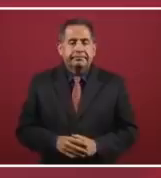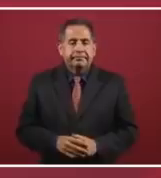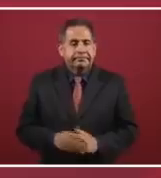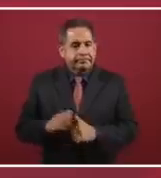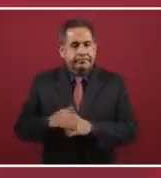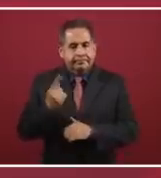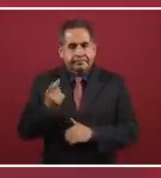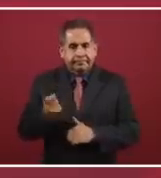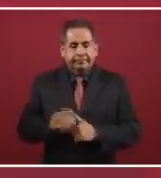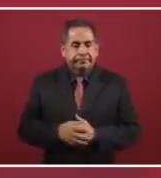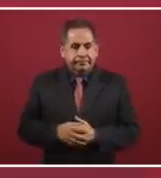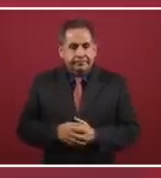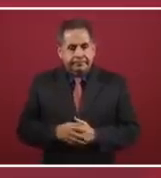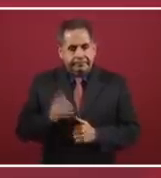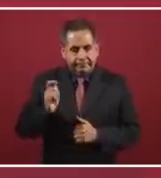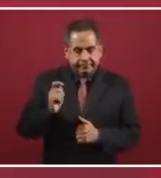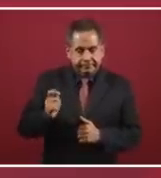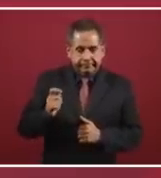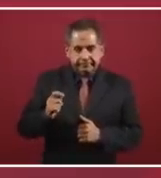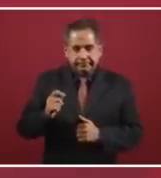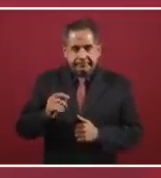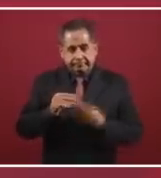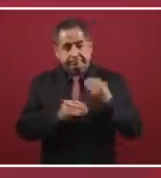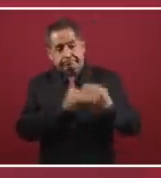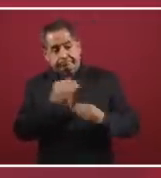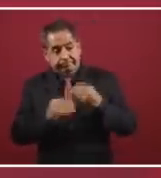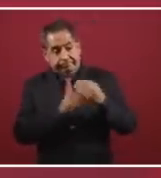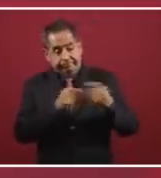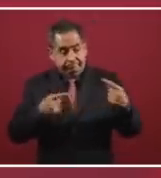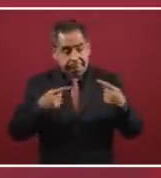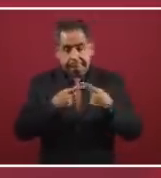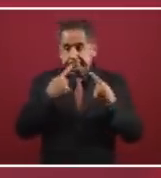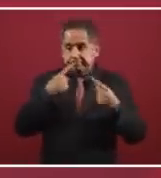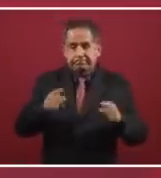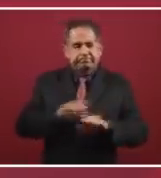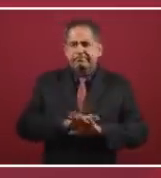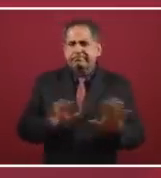porque nos evitamos un pleito